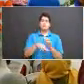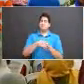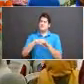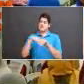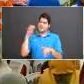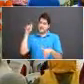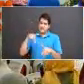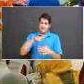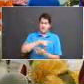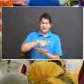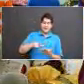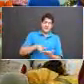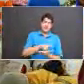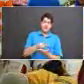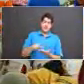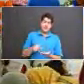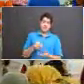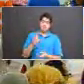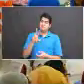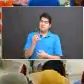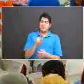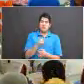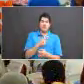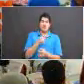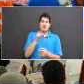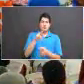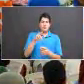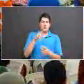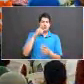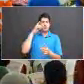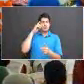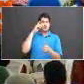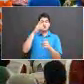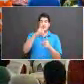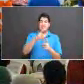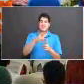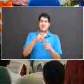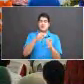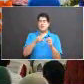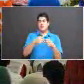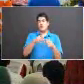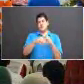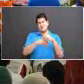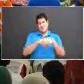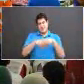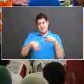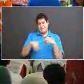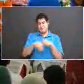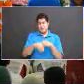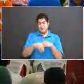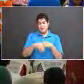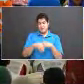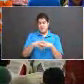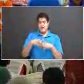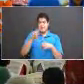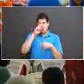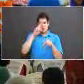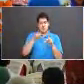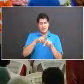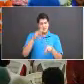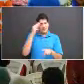este lugar, no solamente su destino haya cambiado, sino que empiece a cambiar su